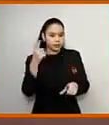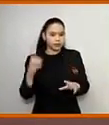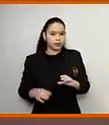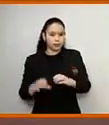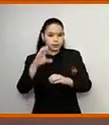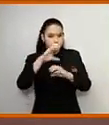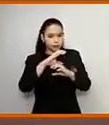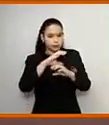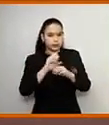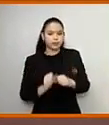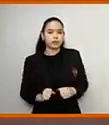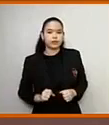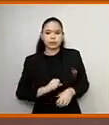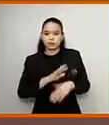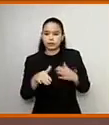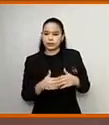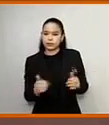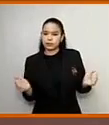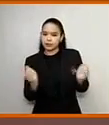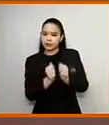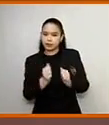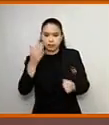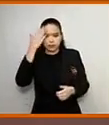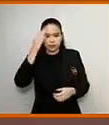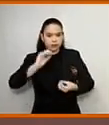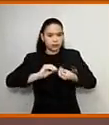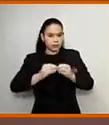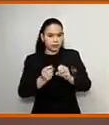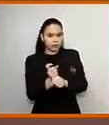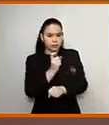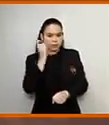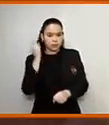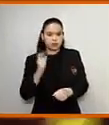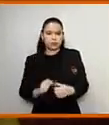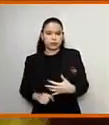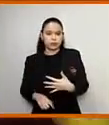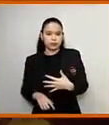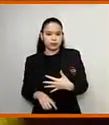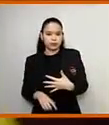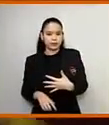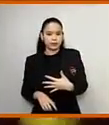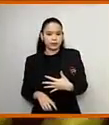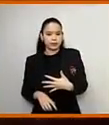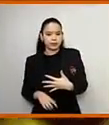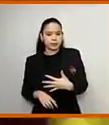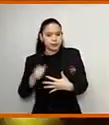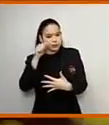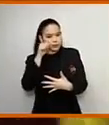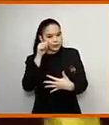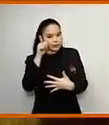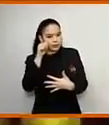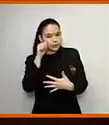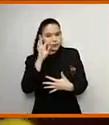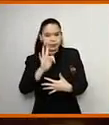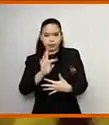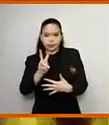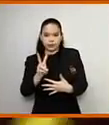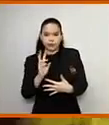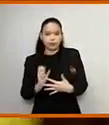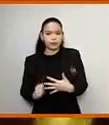jugada doble. Así que acompáñenme a recibir el primer número afortunado. Atentos a su